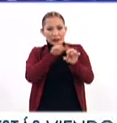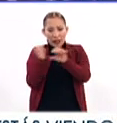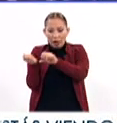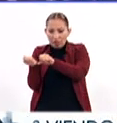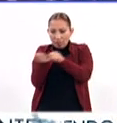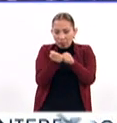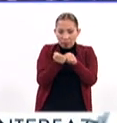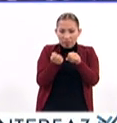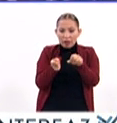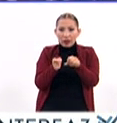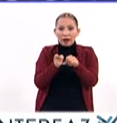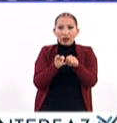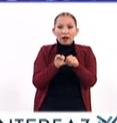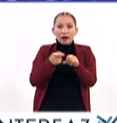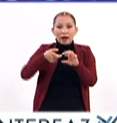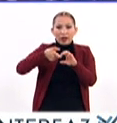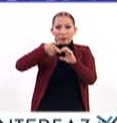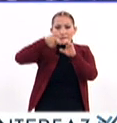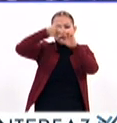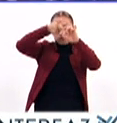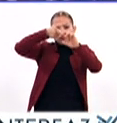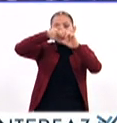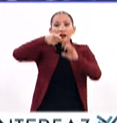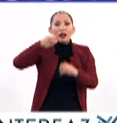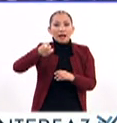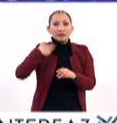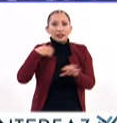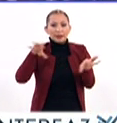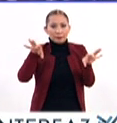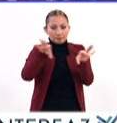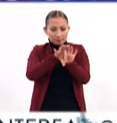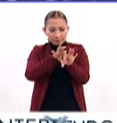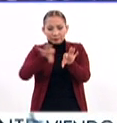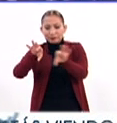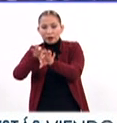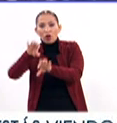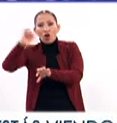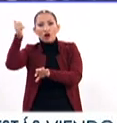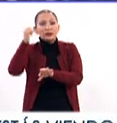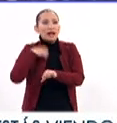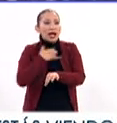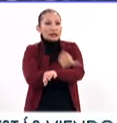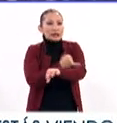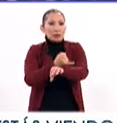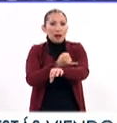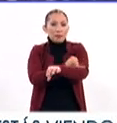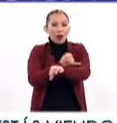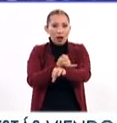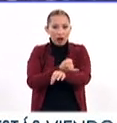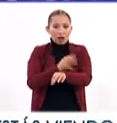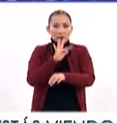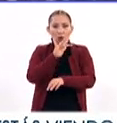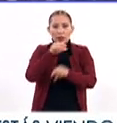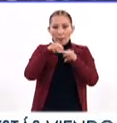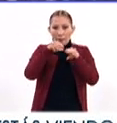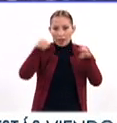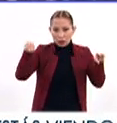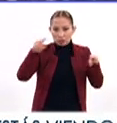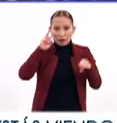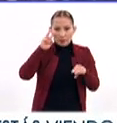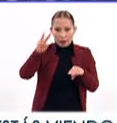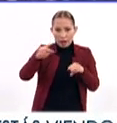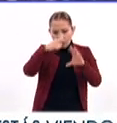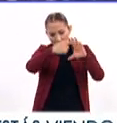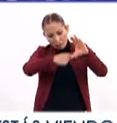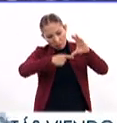jala y se suelta el cable de la grúa. Este es el ensamble de una que está en Iztapalapa, de 50 metros, y ahí se